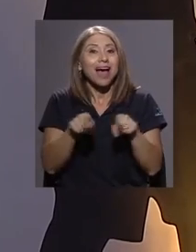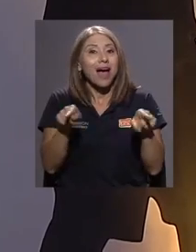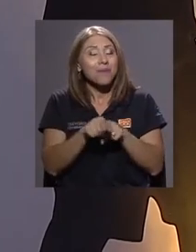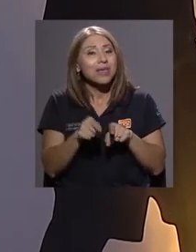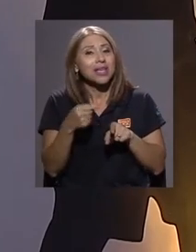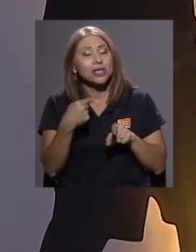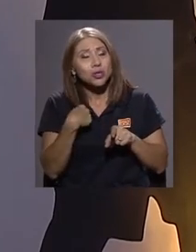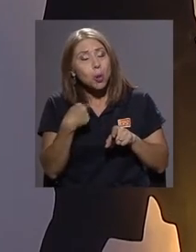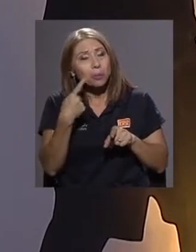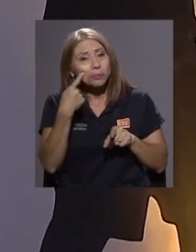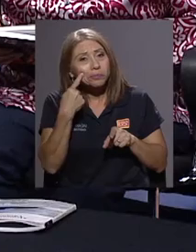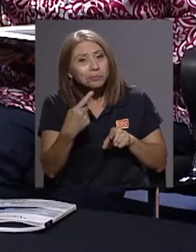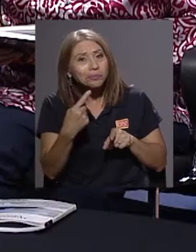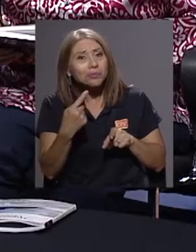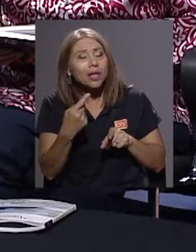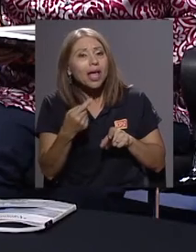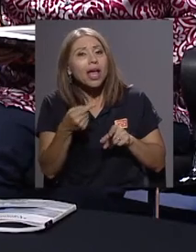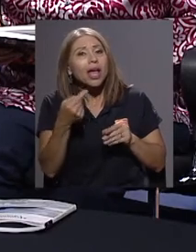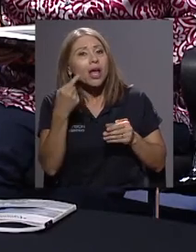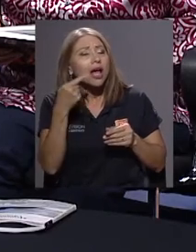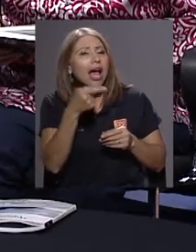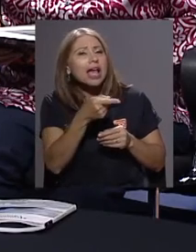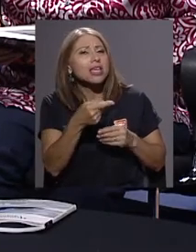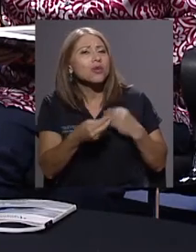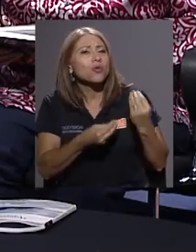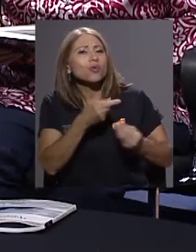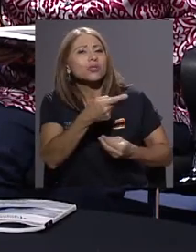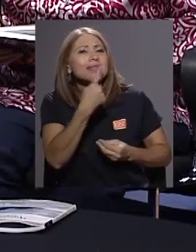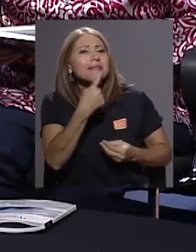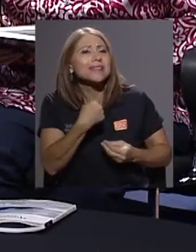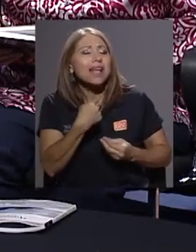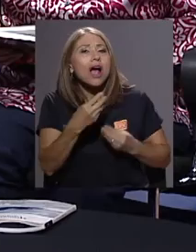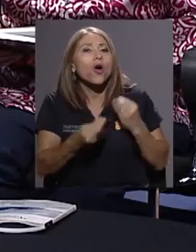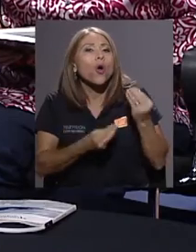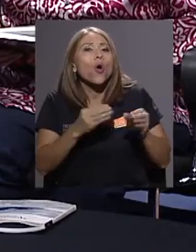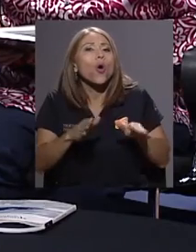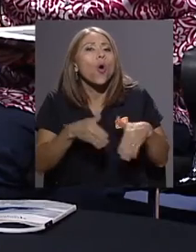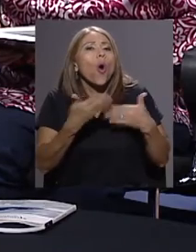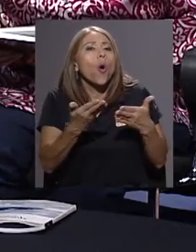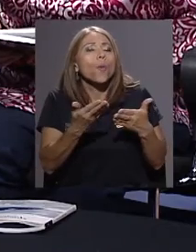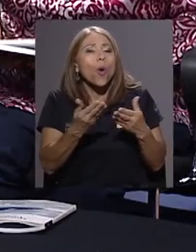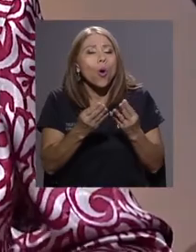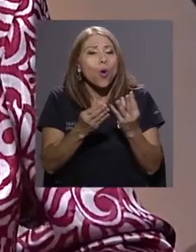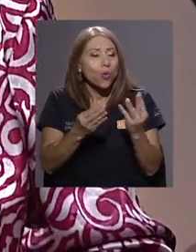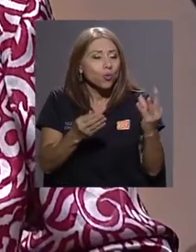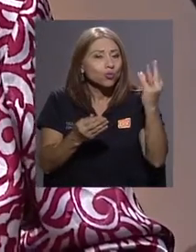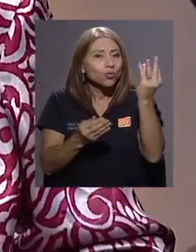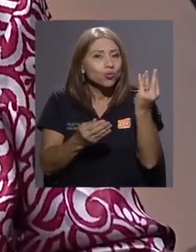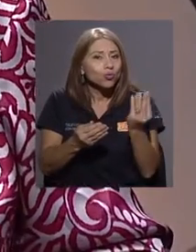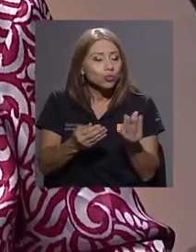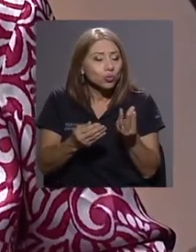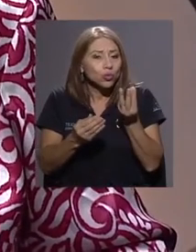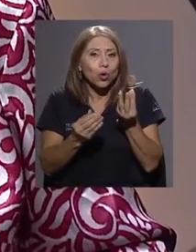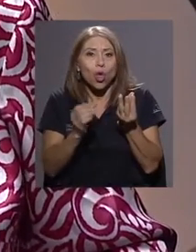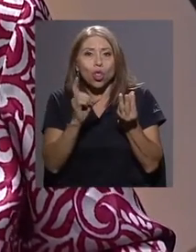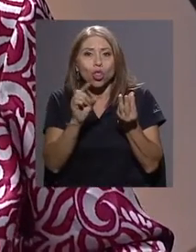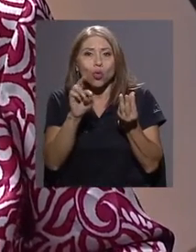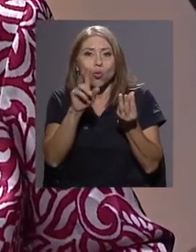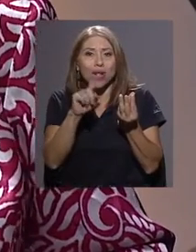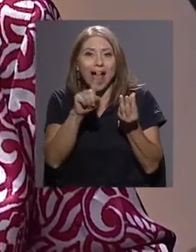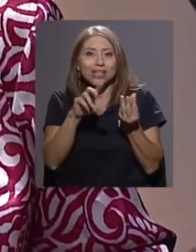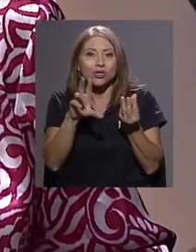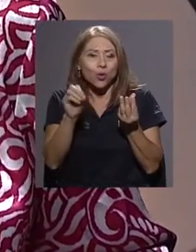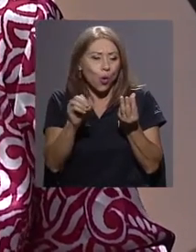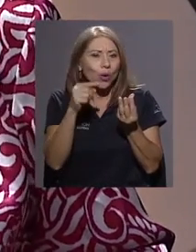ahí donde usted comentaba cómo se repartía en un durazno bueno resulta ser que en mi